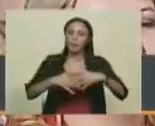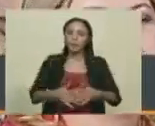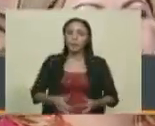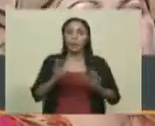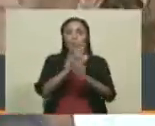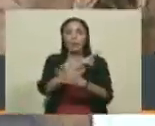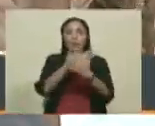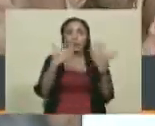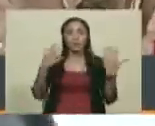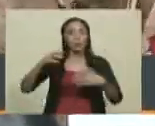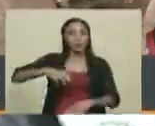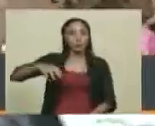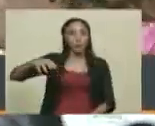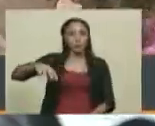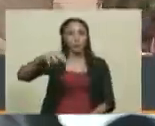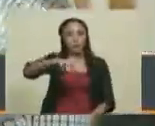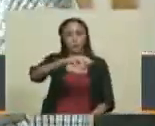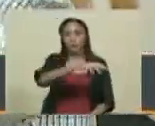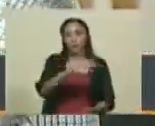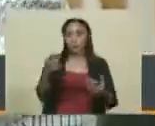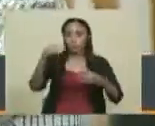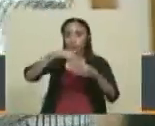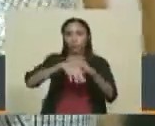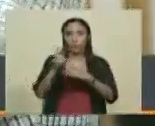18 estados de Petrocaribe.